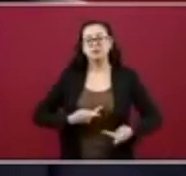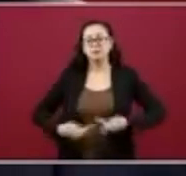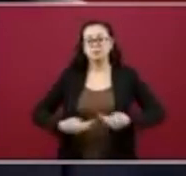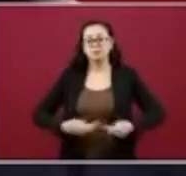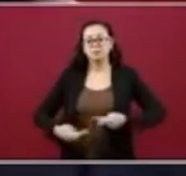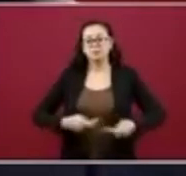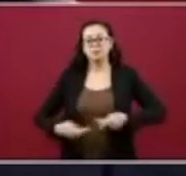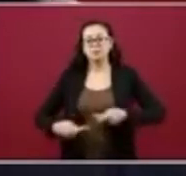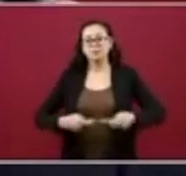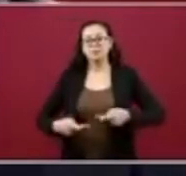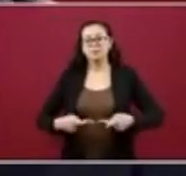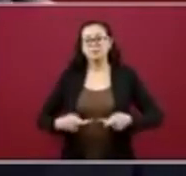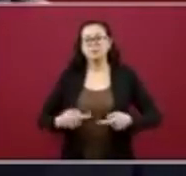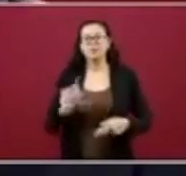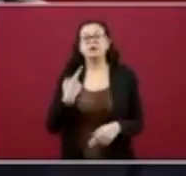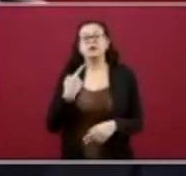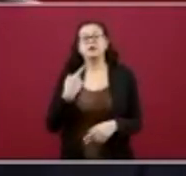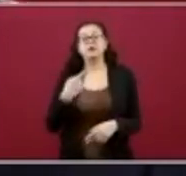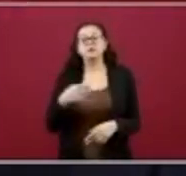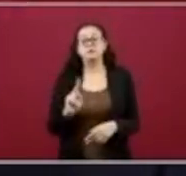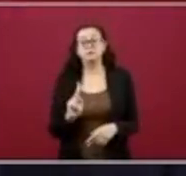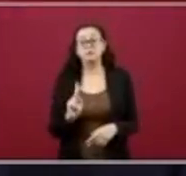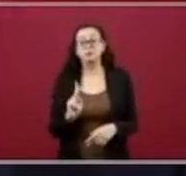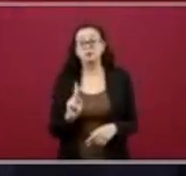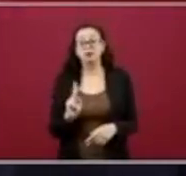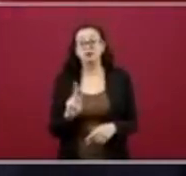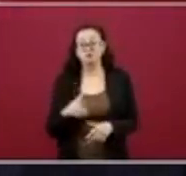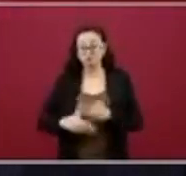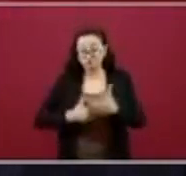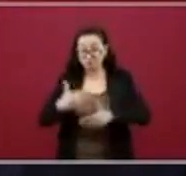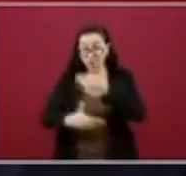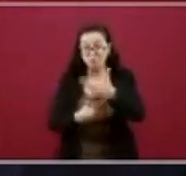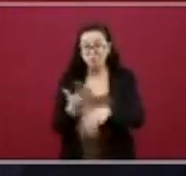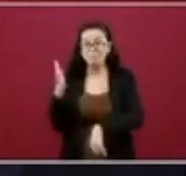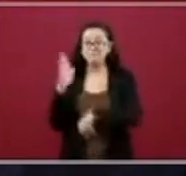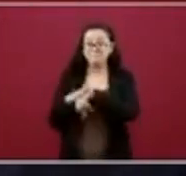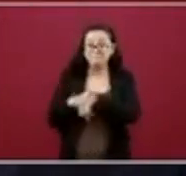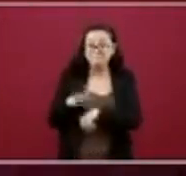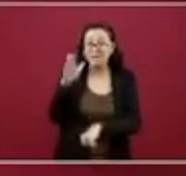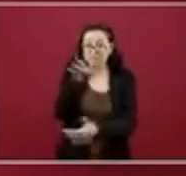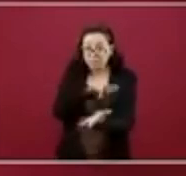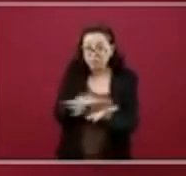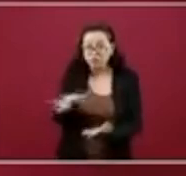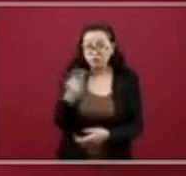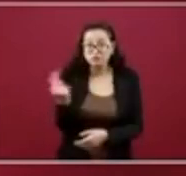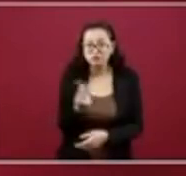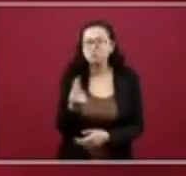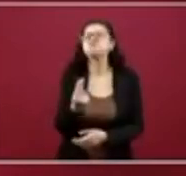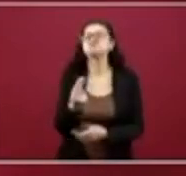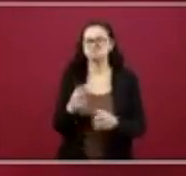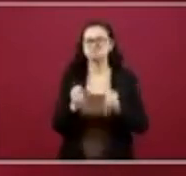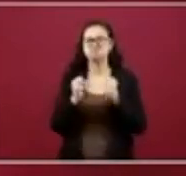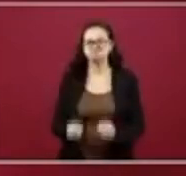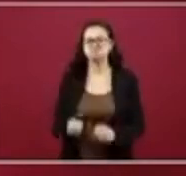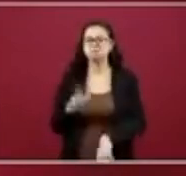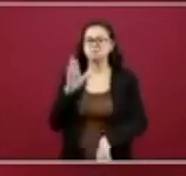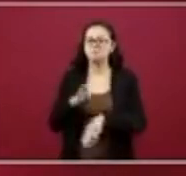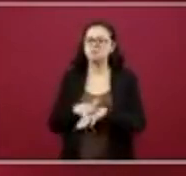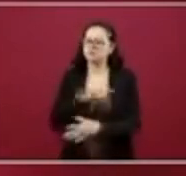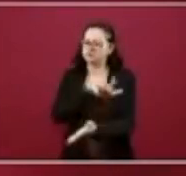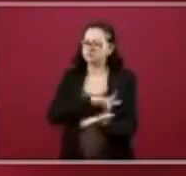pero si se requiere más, va a haber más apoyo.